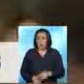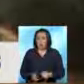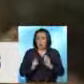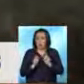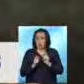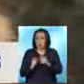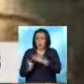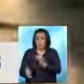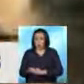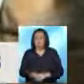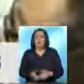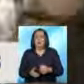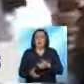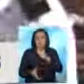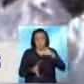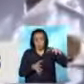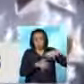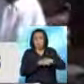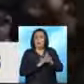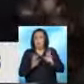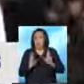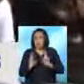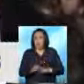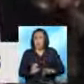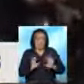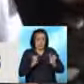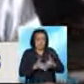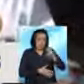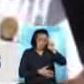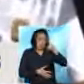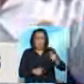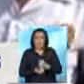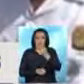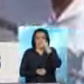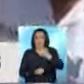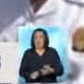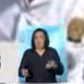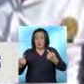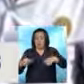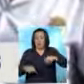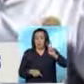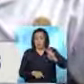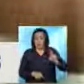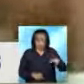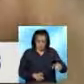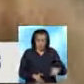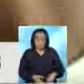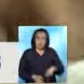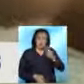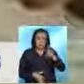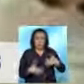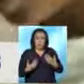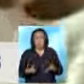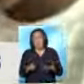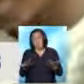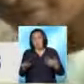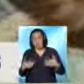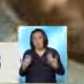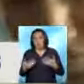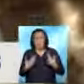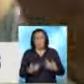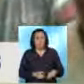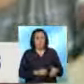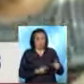para los afectados por los huaicos, espera que la selección consiga un triunfo en Venezuela para darle una alegría al país. Esperando darle una alegría al pueblo